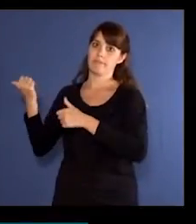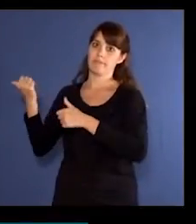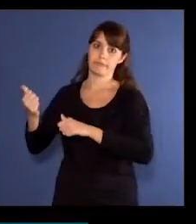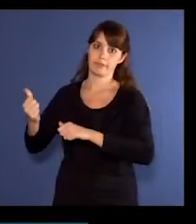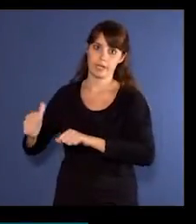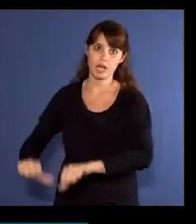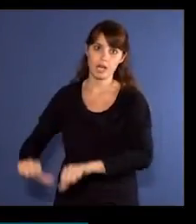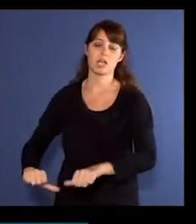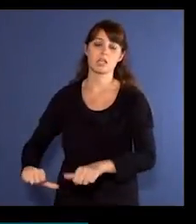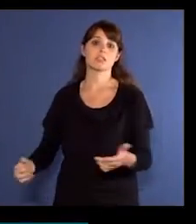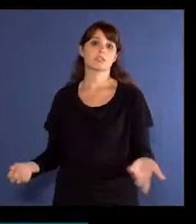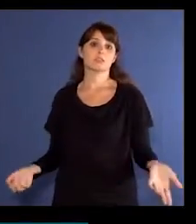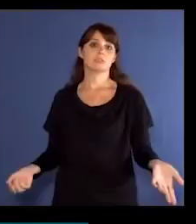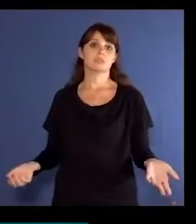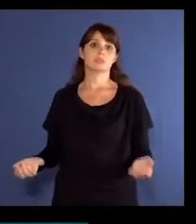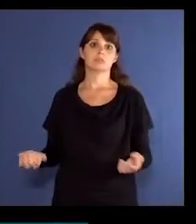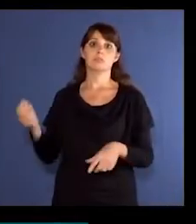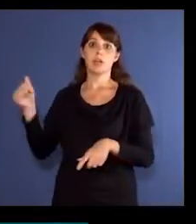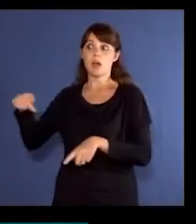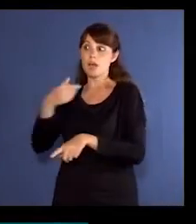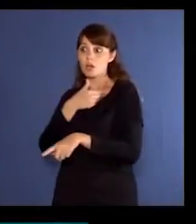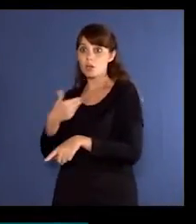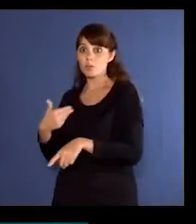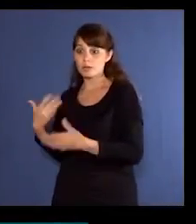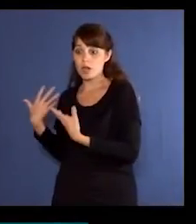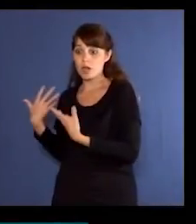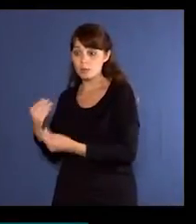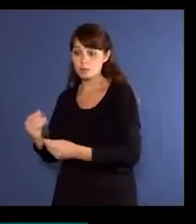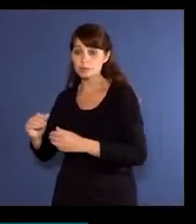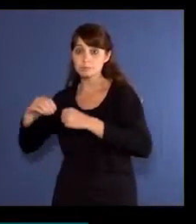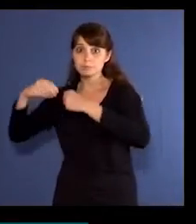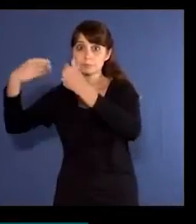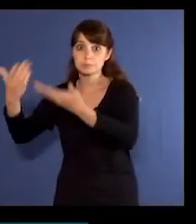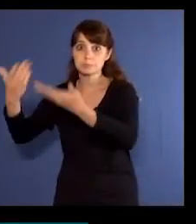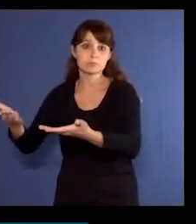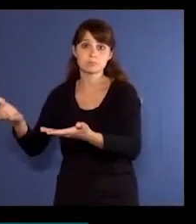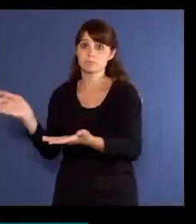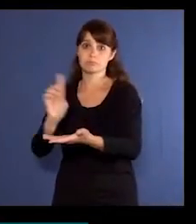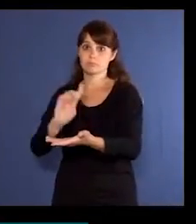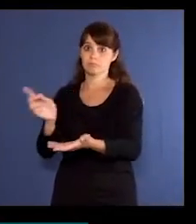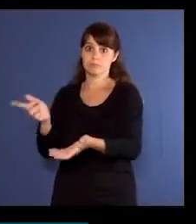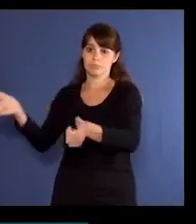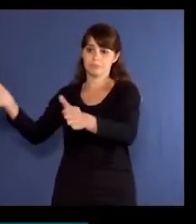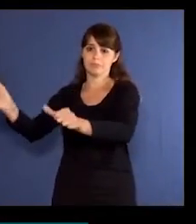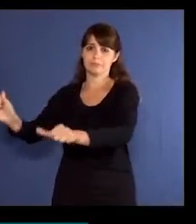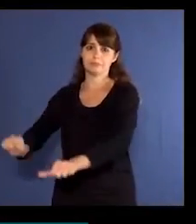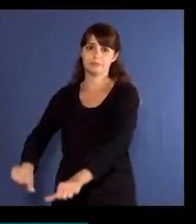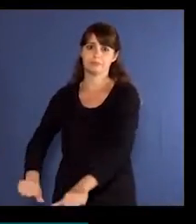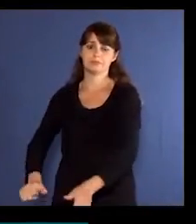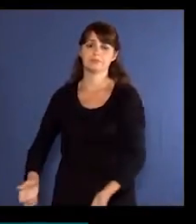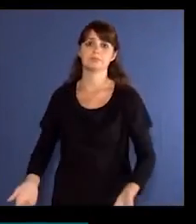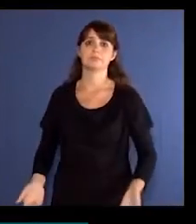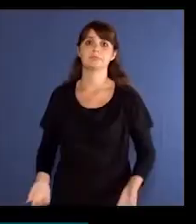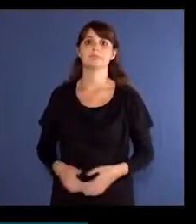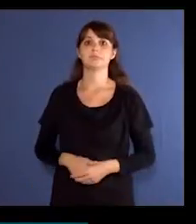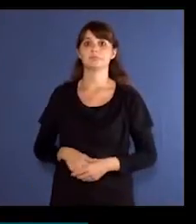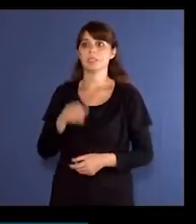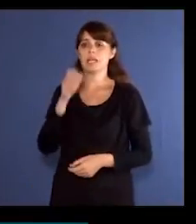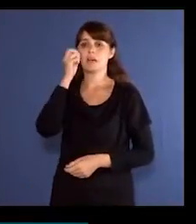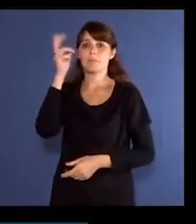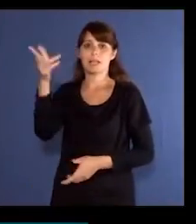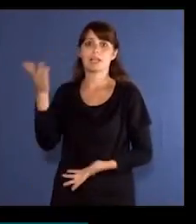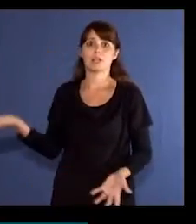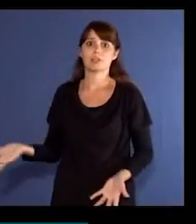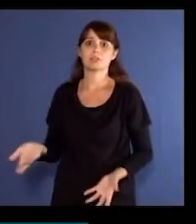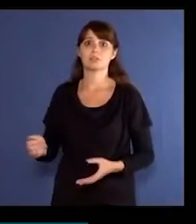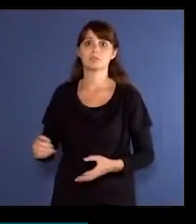no solo este gobierno no lo está logrando sacar adelante, digamos, con las falencias que ya tenemos en términos de una industrialización, de un desarrollo propio